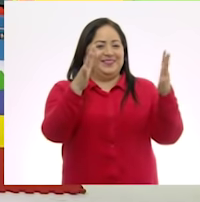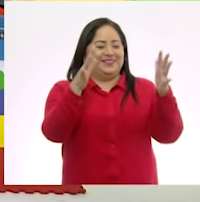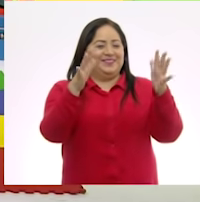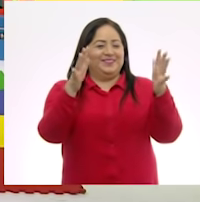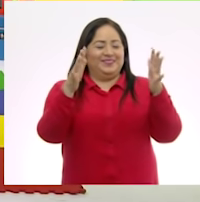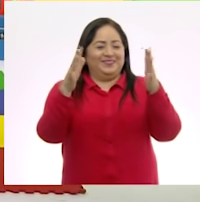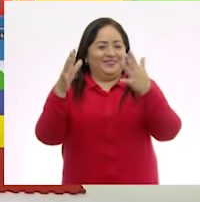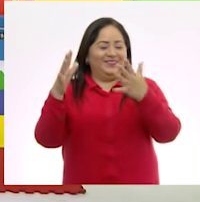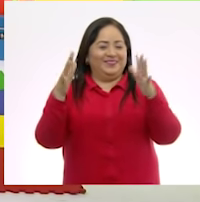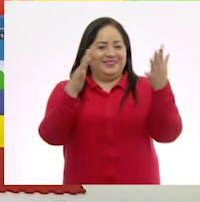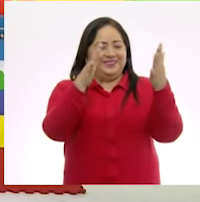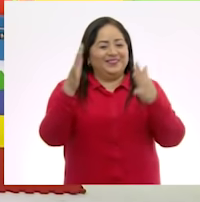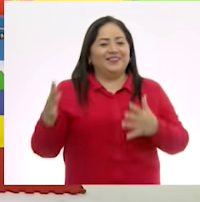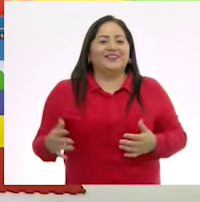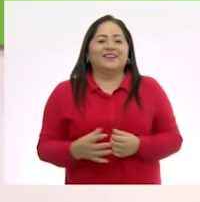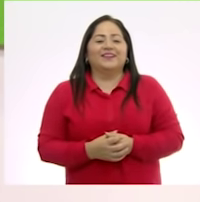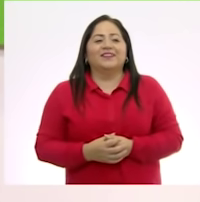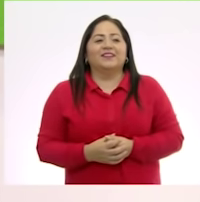¡Bravo!